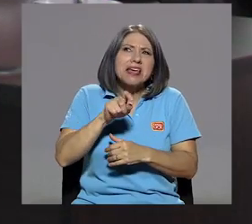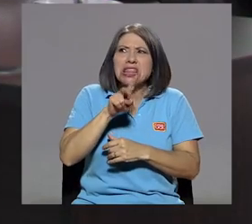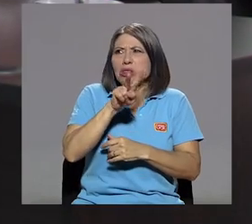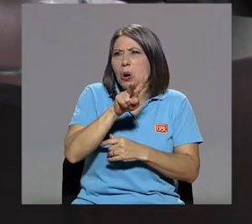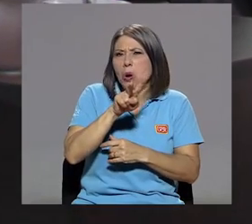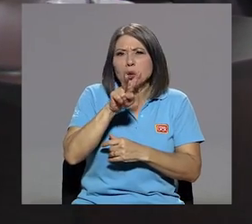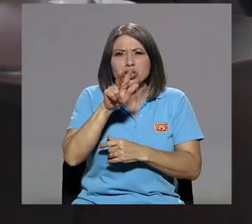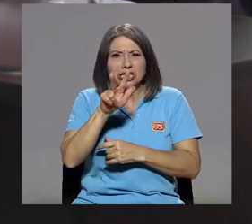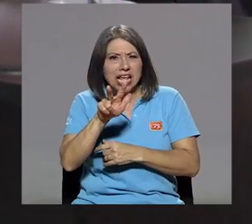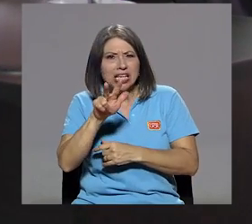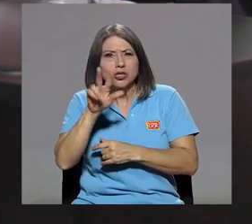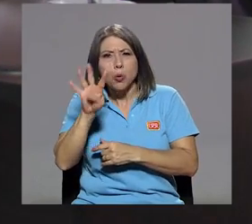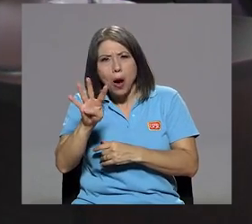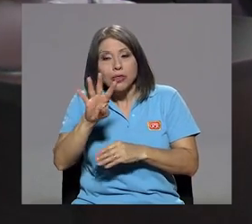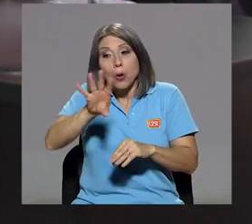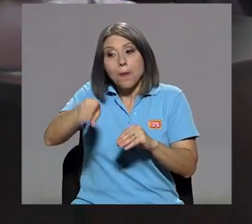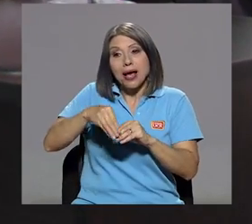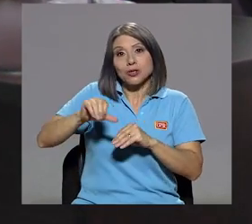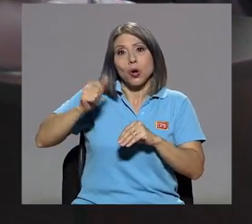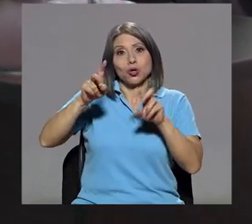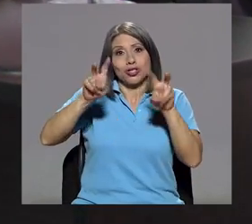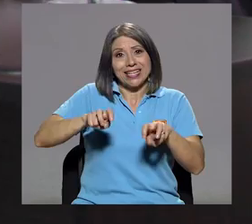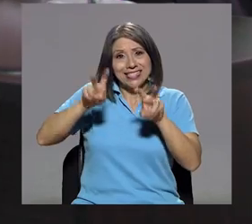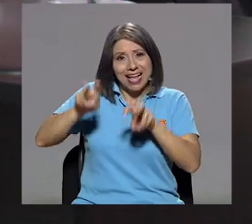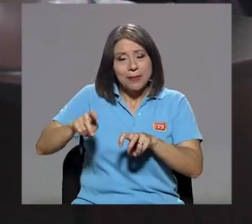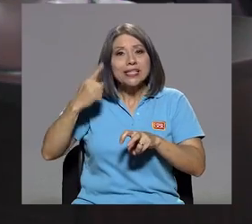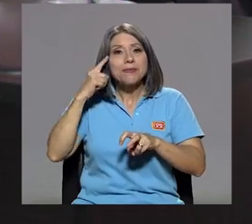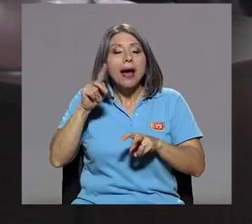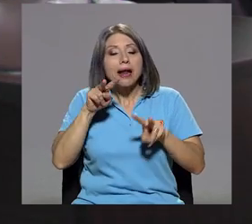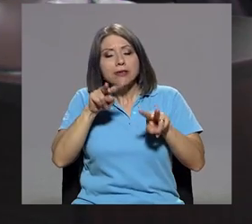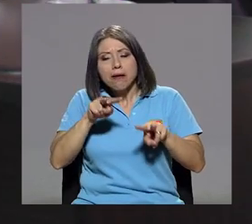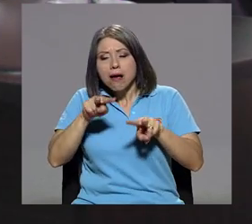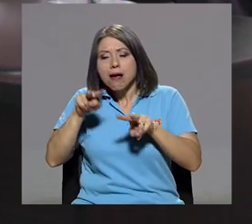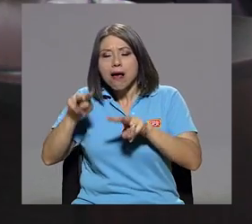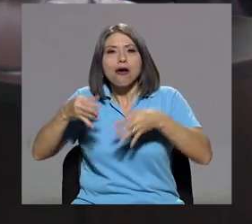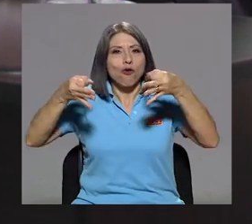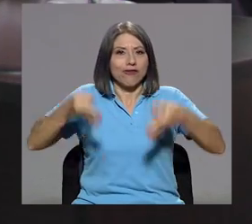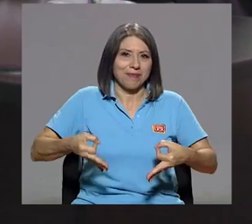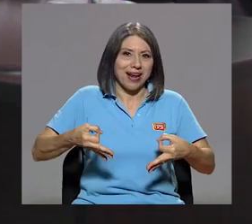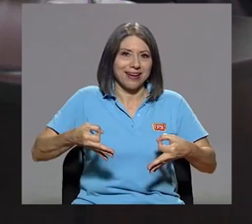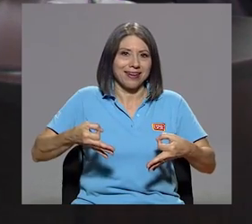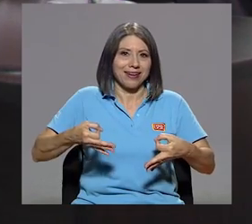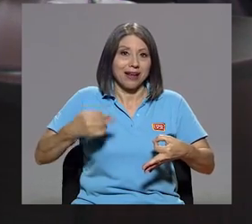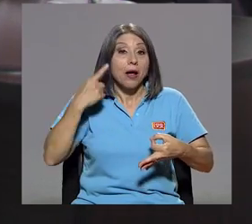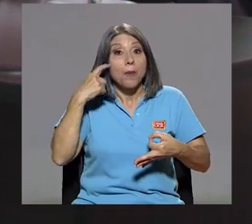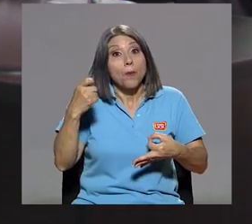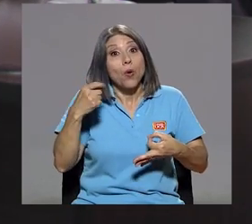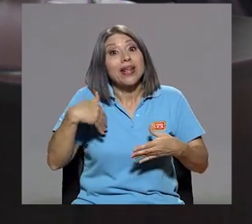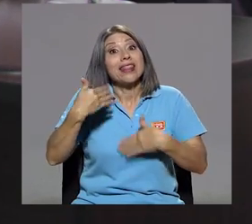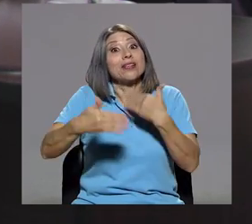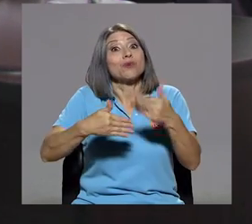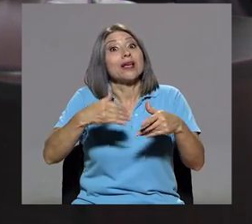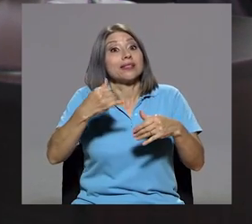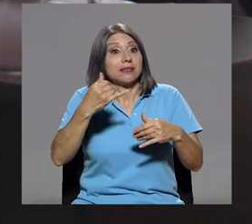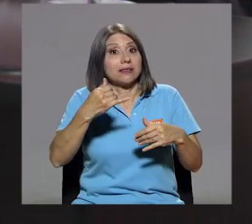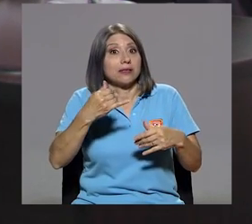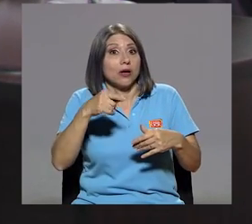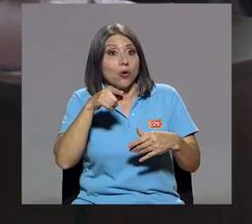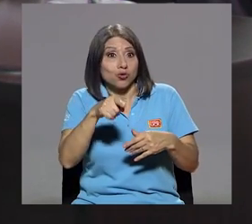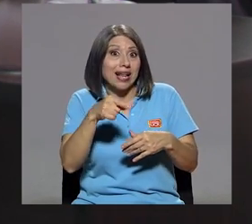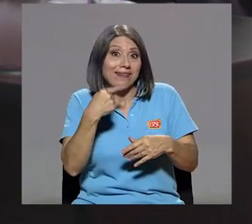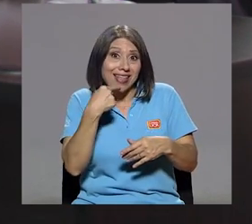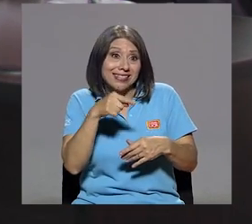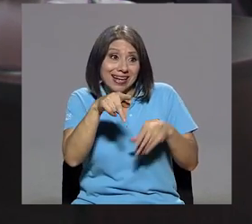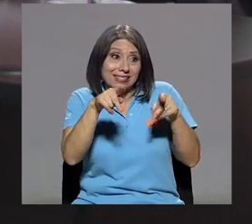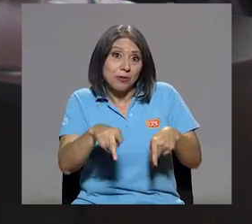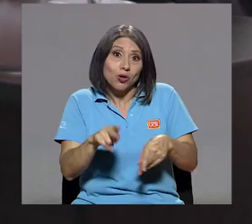todos los exámenes complementarios, ya como para poder confirmar que ¿verdad? Porque al final le vas a pedir a una persona que se ponga las gotas